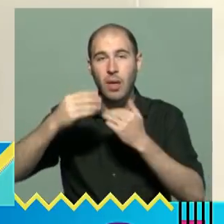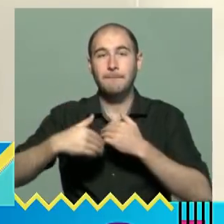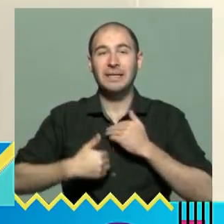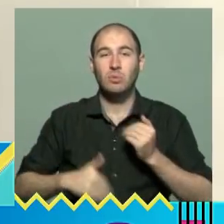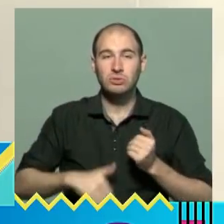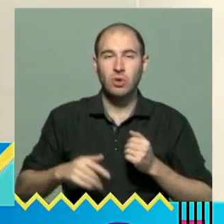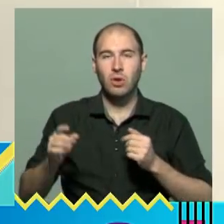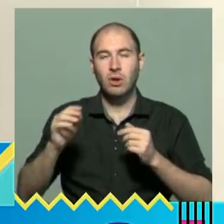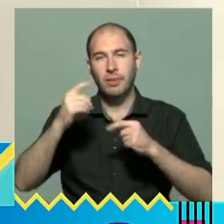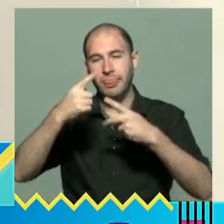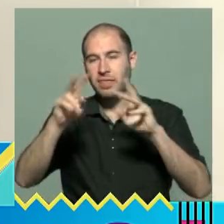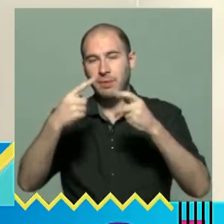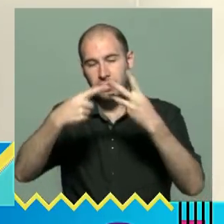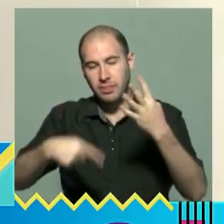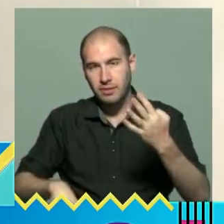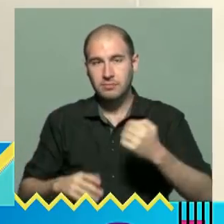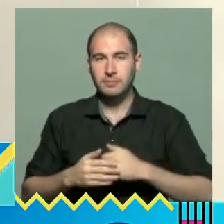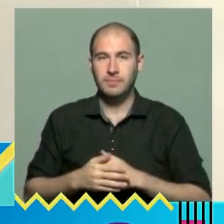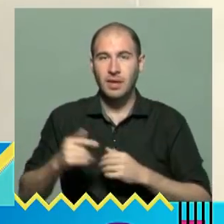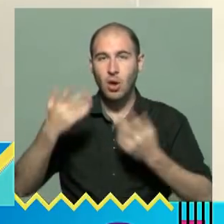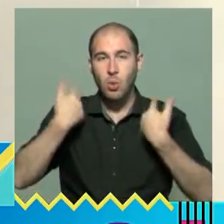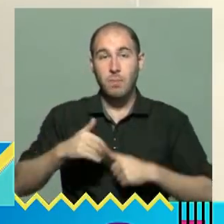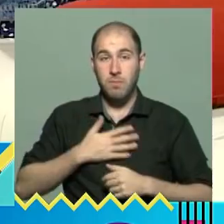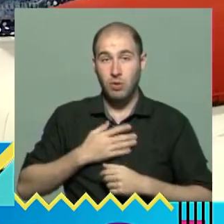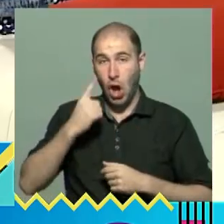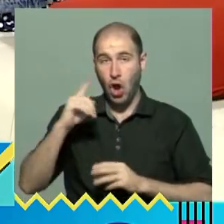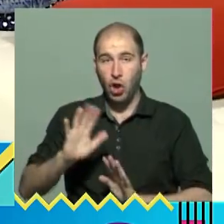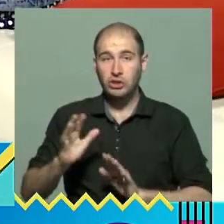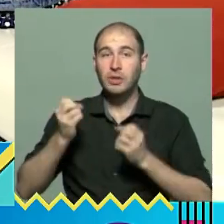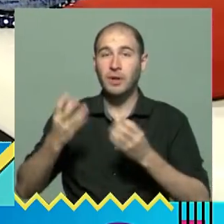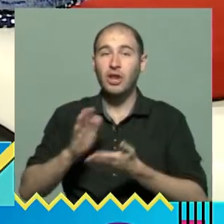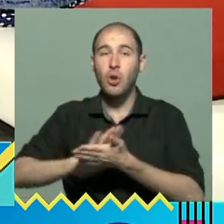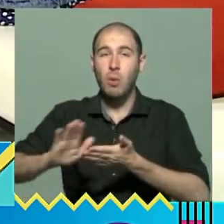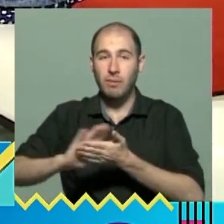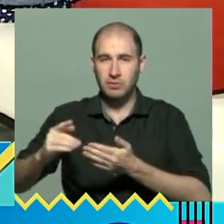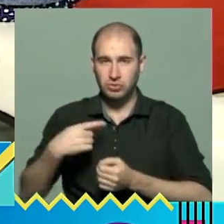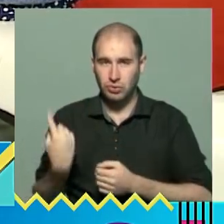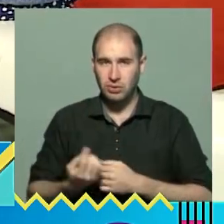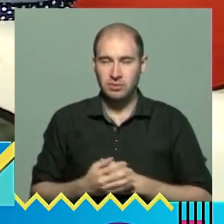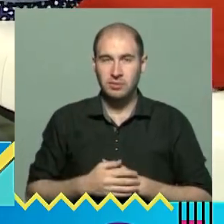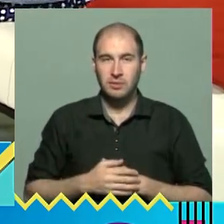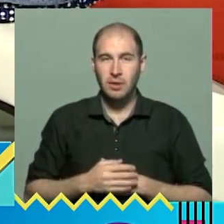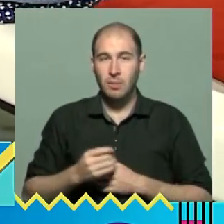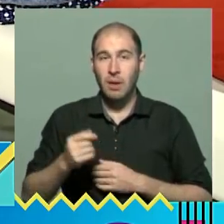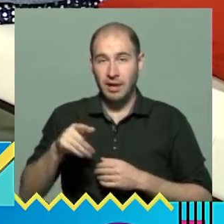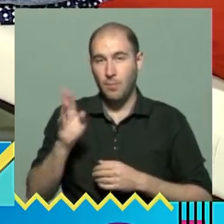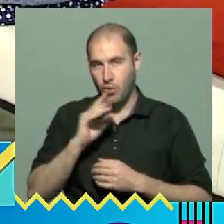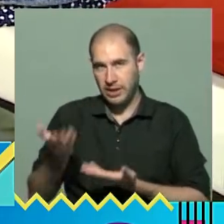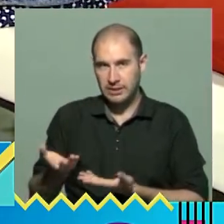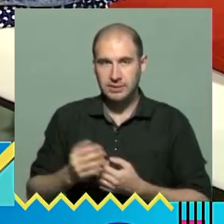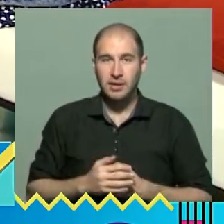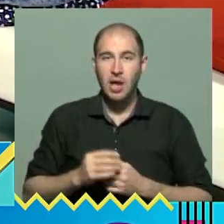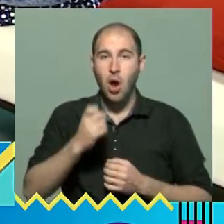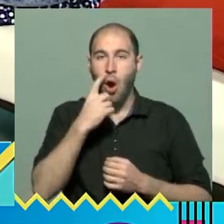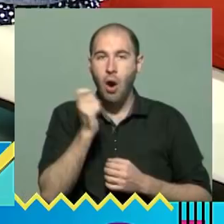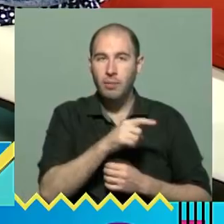menstruación, empezamos a hablar de un montón de cosas que tienen que ver con nuestro cuerpo, que no las conocemos porque son nuevas para nosotras, en este caso que somos mujeres, y en el